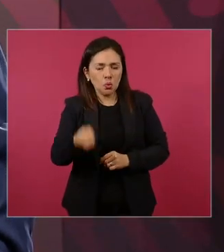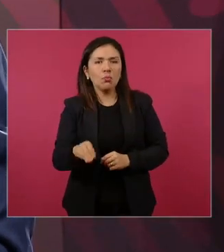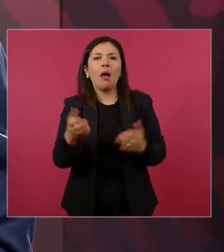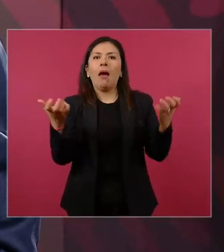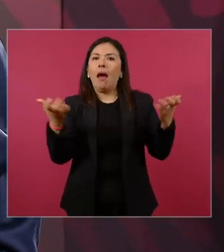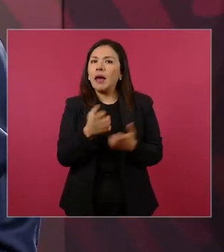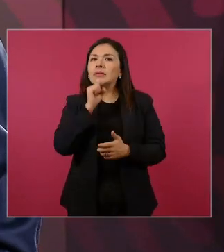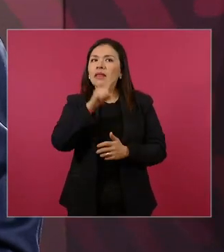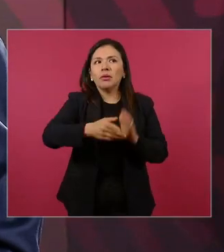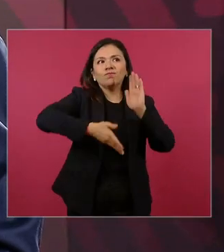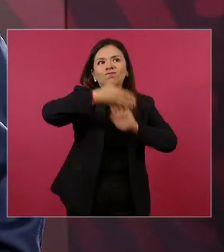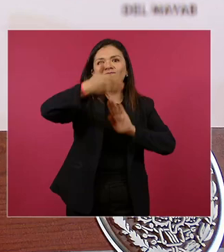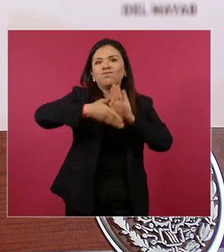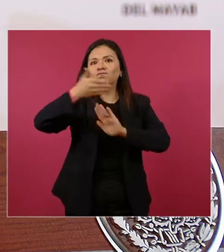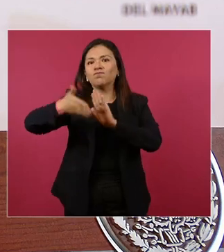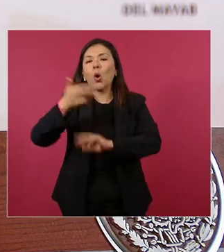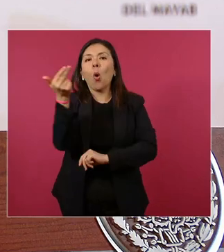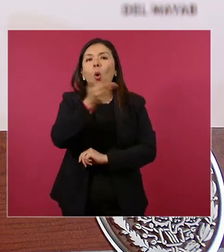hoteles